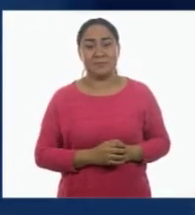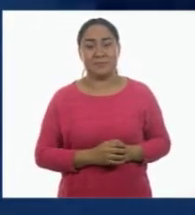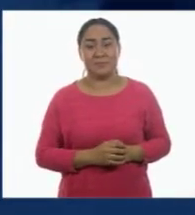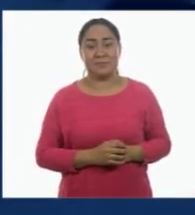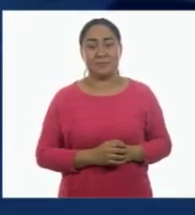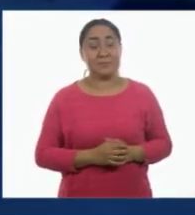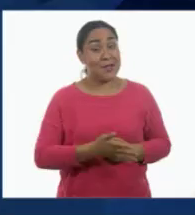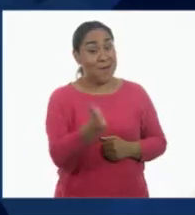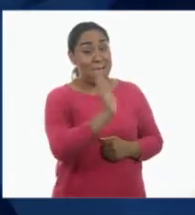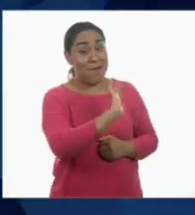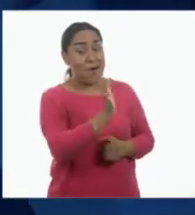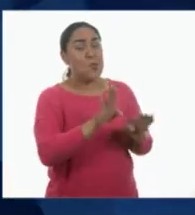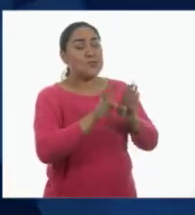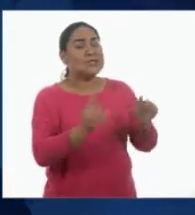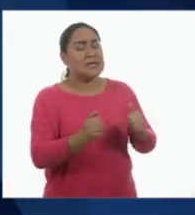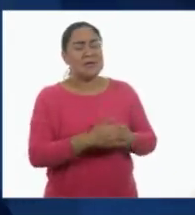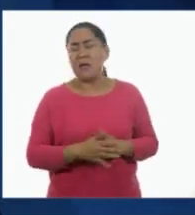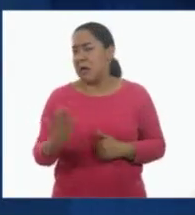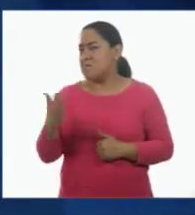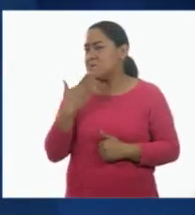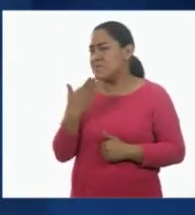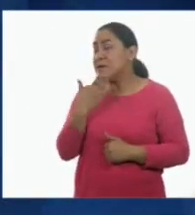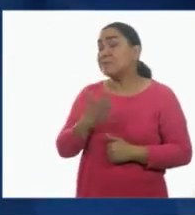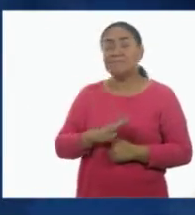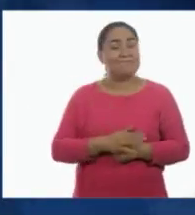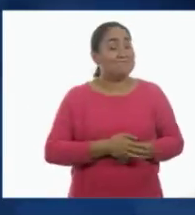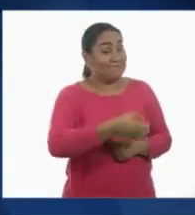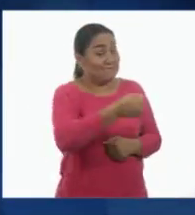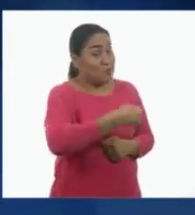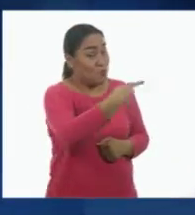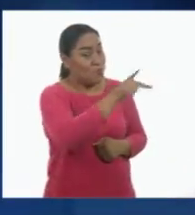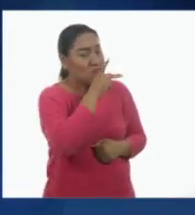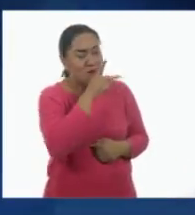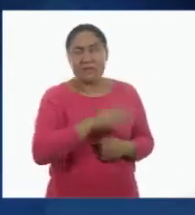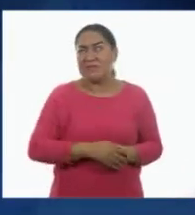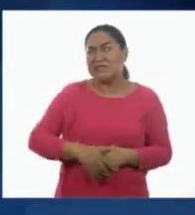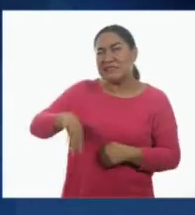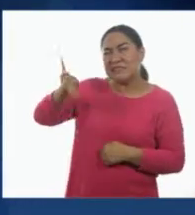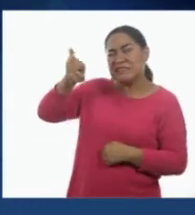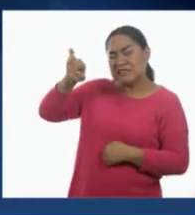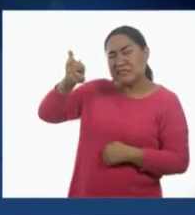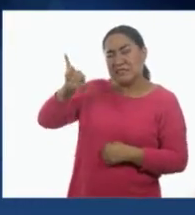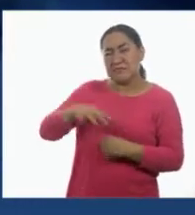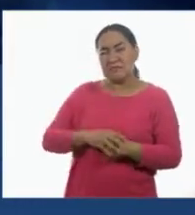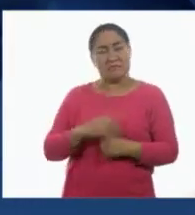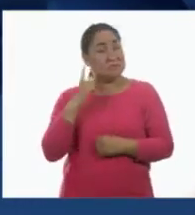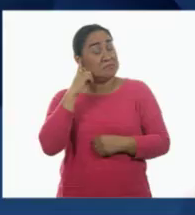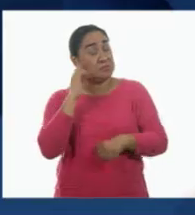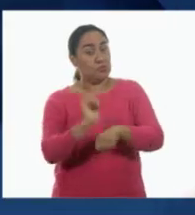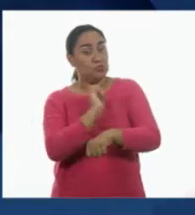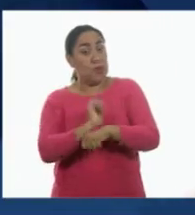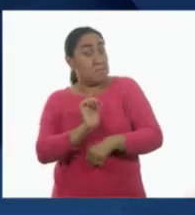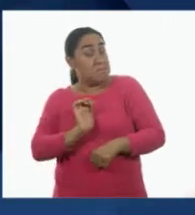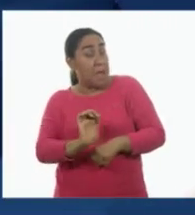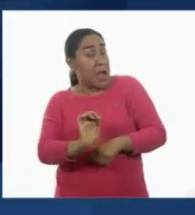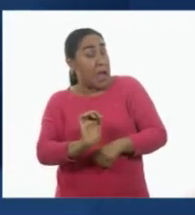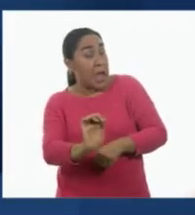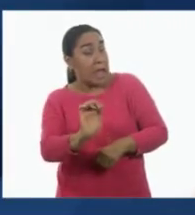Hola Simón, ¿cómo estás? Bien, bien. ¿Me saludas a tu papá? Sí, sí, cómo no. Yo te lo saludo.